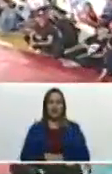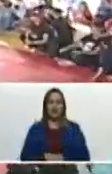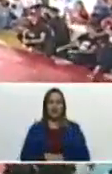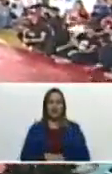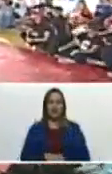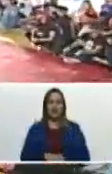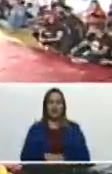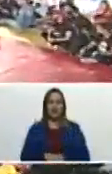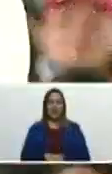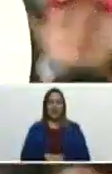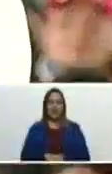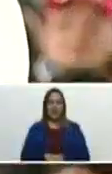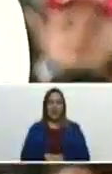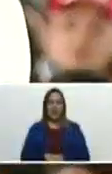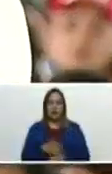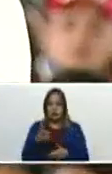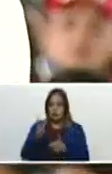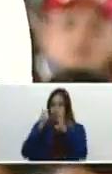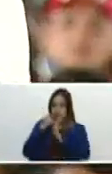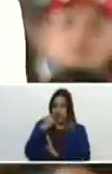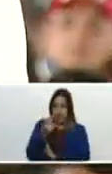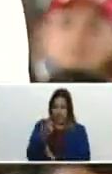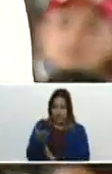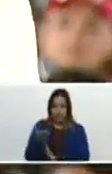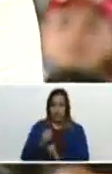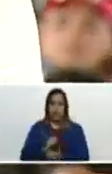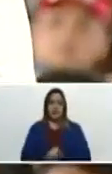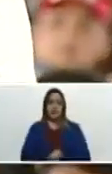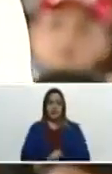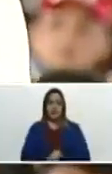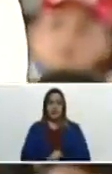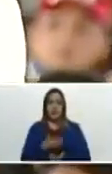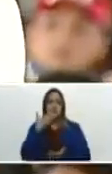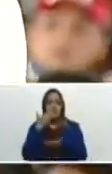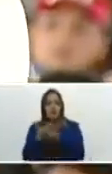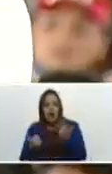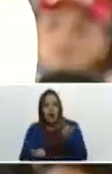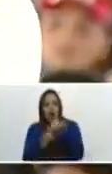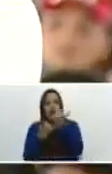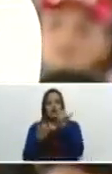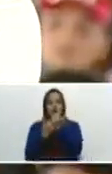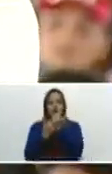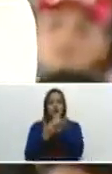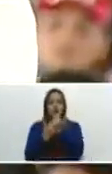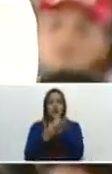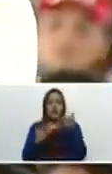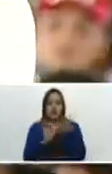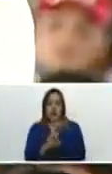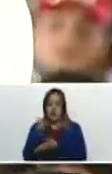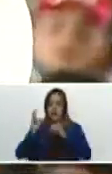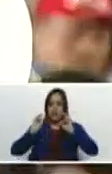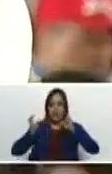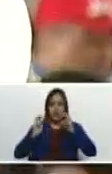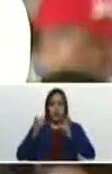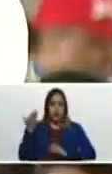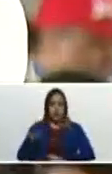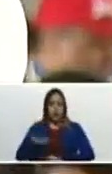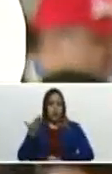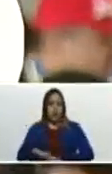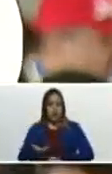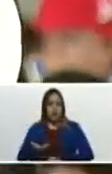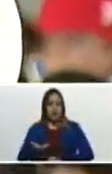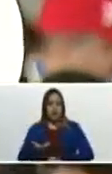Le permito decirle algo, presidente, que no solamente le pedimos el apoyo en cuanto a este tema de la importancia del